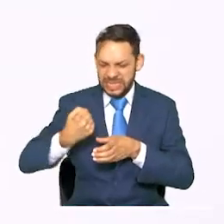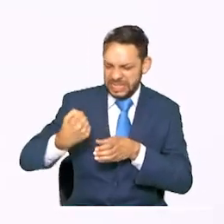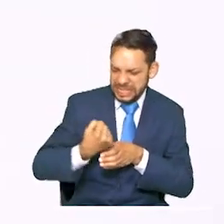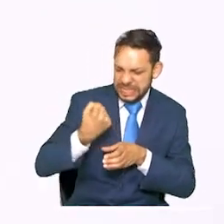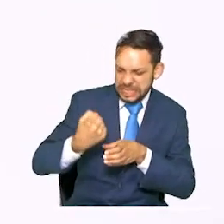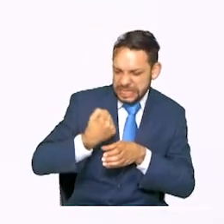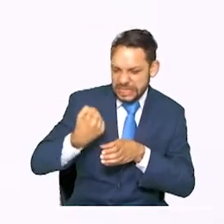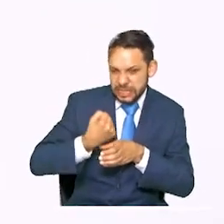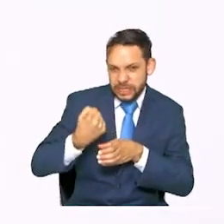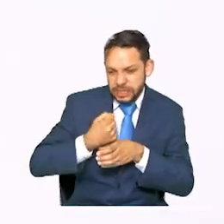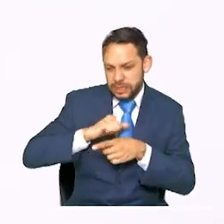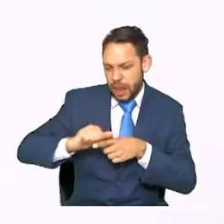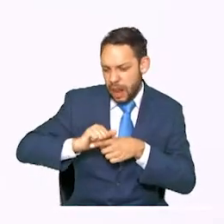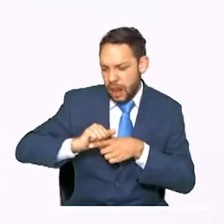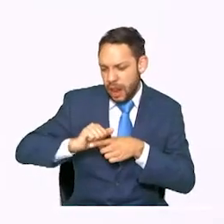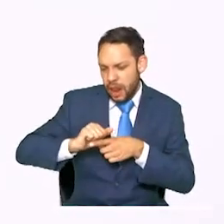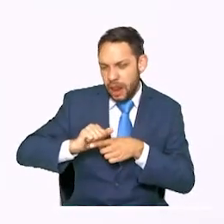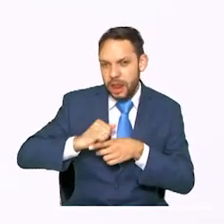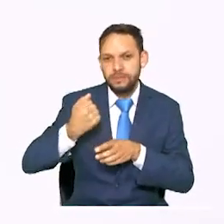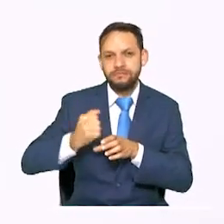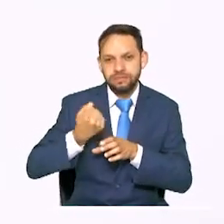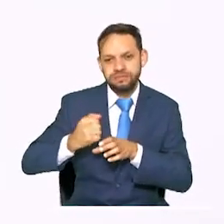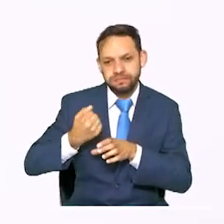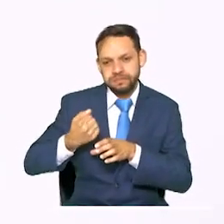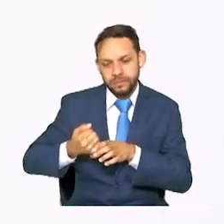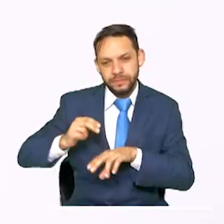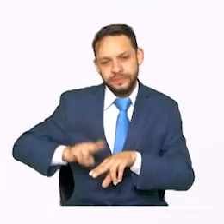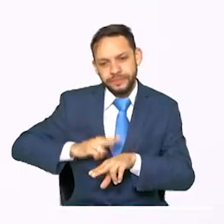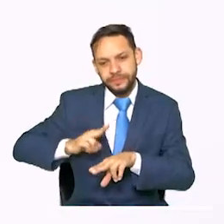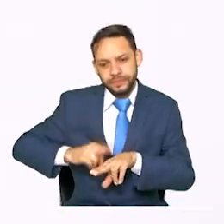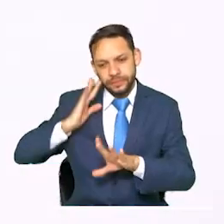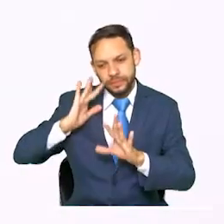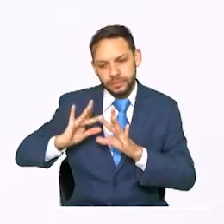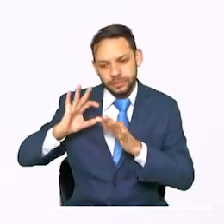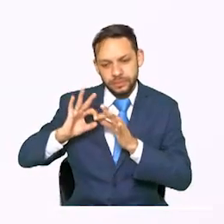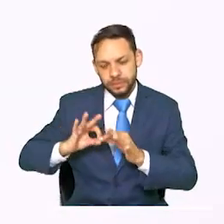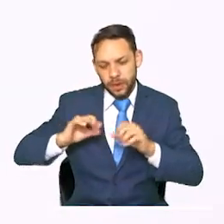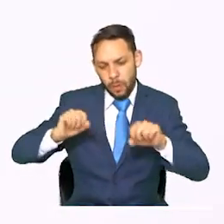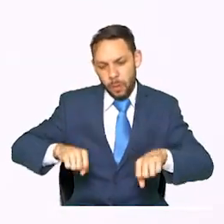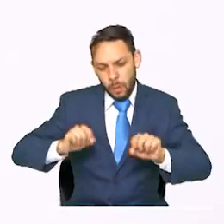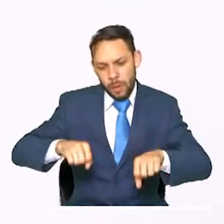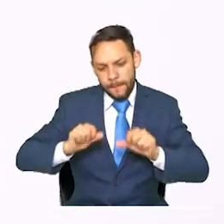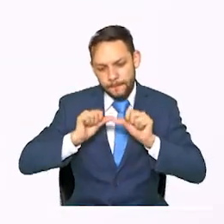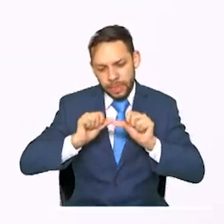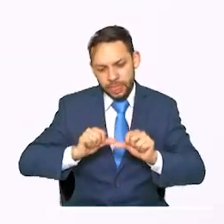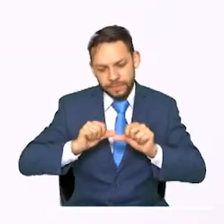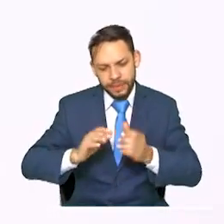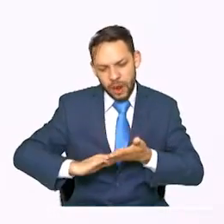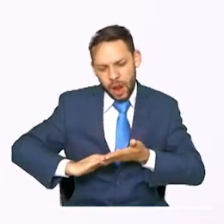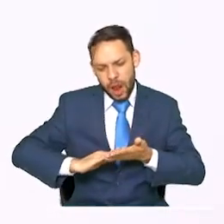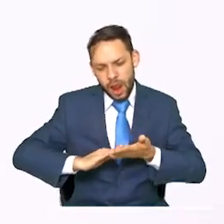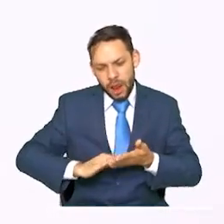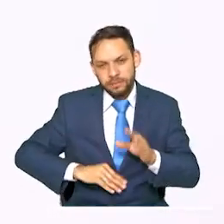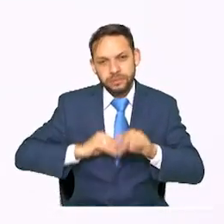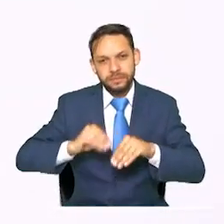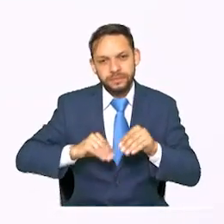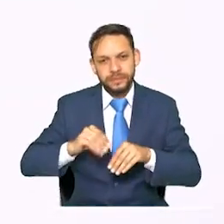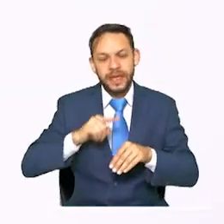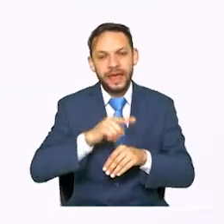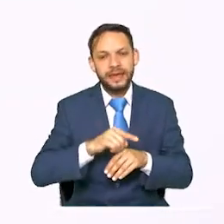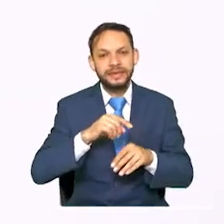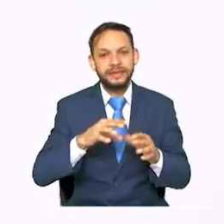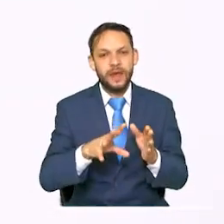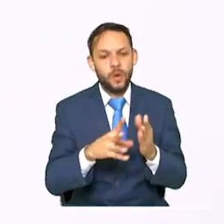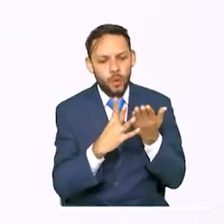de forma natural, porque los solventes, la mayoría son naturales, se arrastran esos cannabinoides, luego